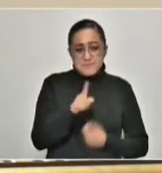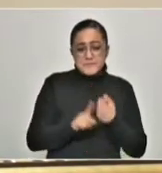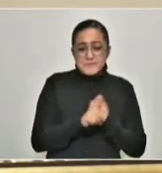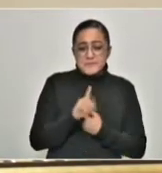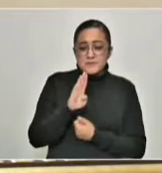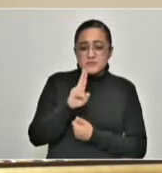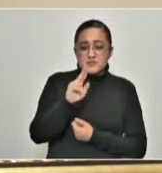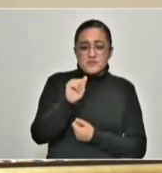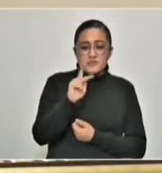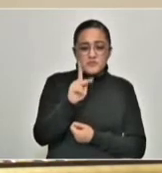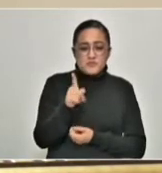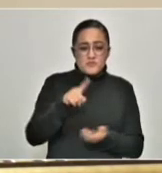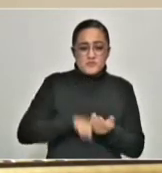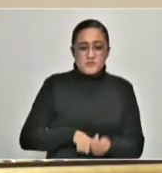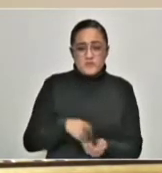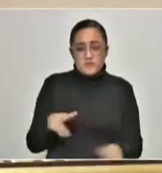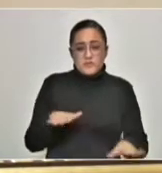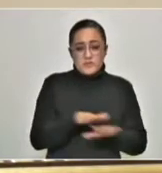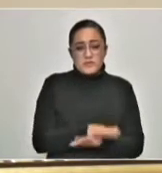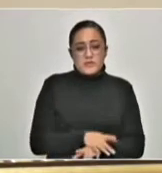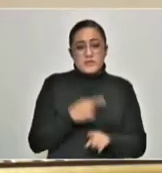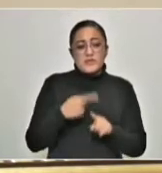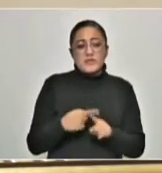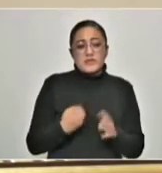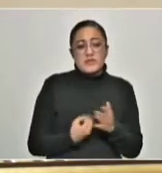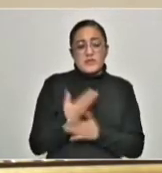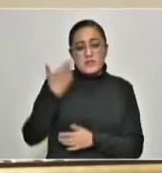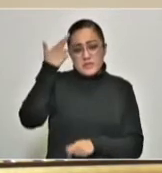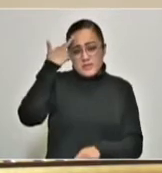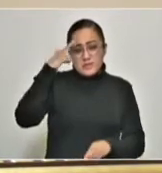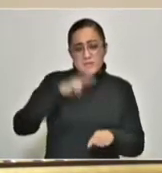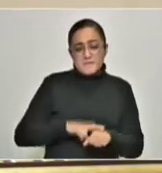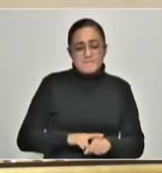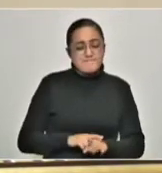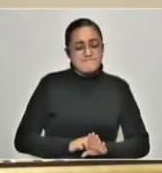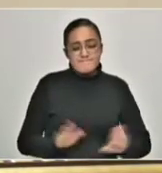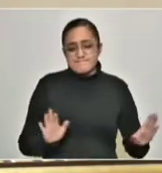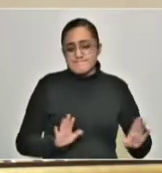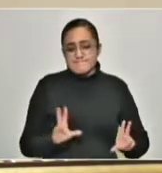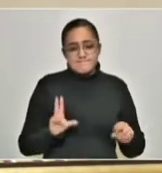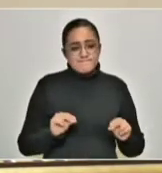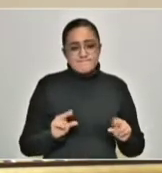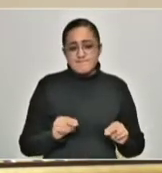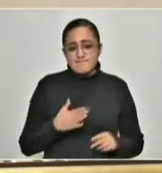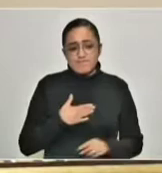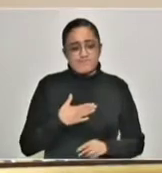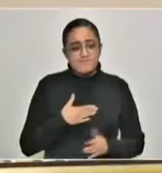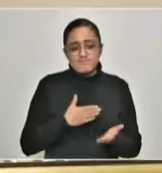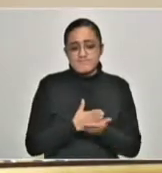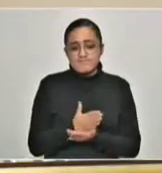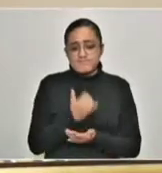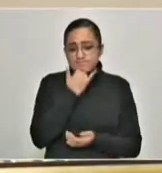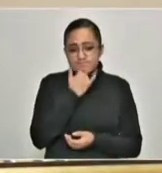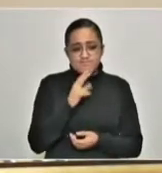sobre el procedimiento de renovación de la rectoría. Nada que